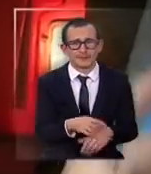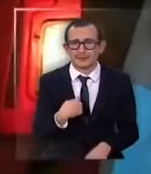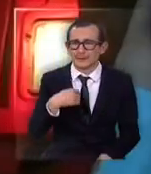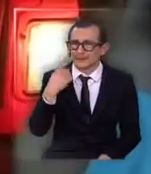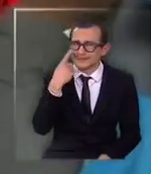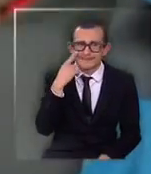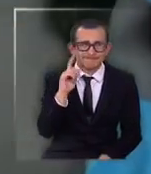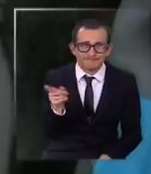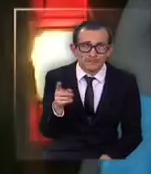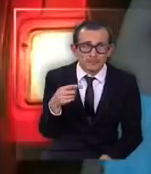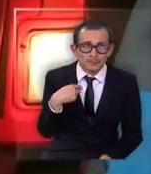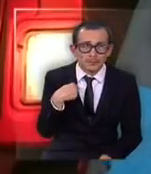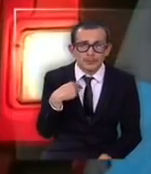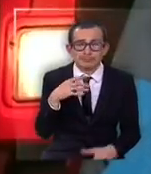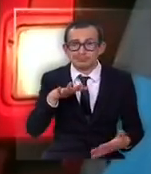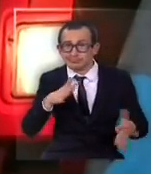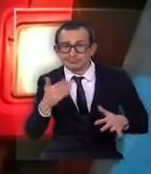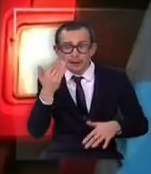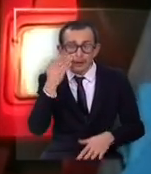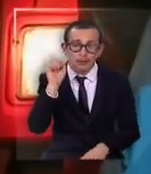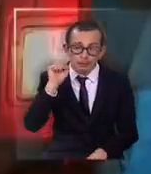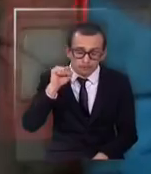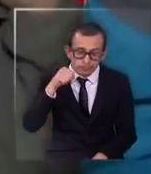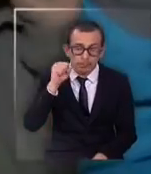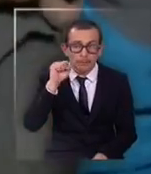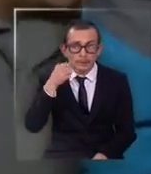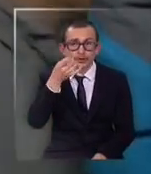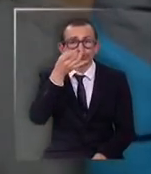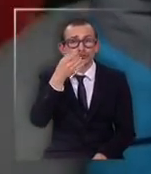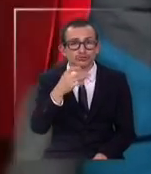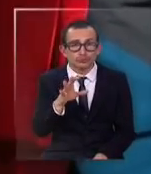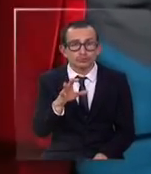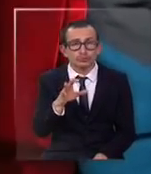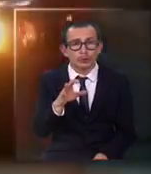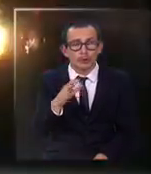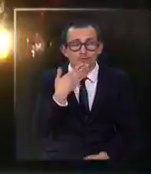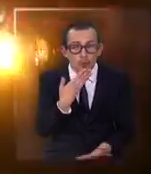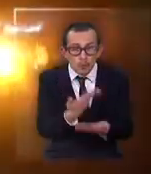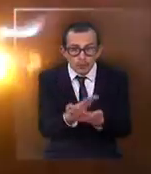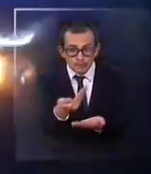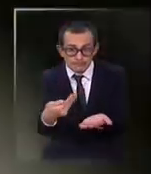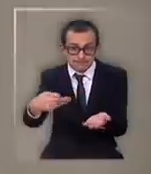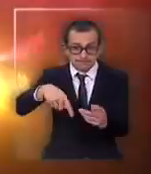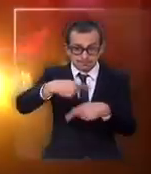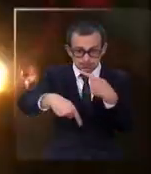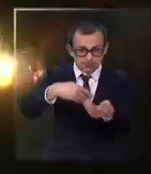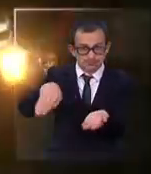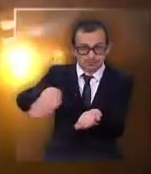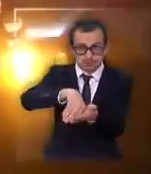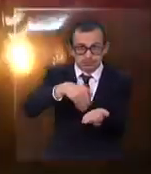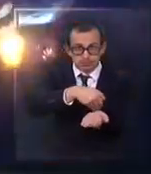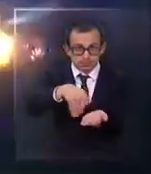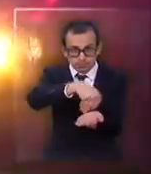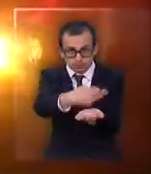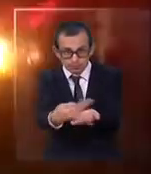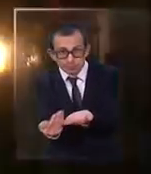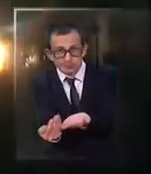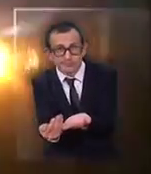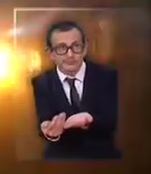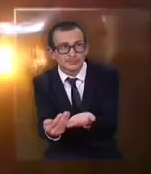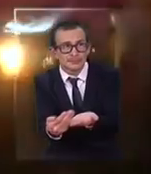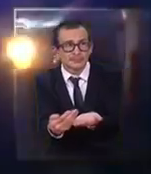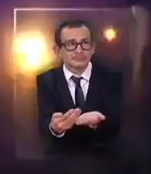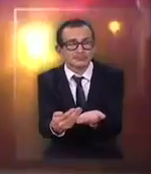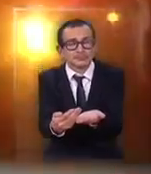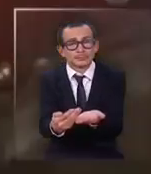Desconozco en realidad porque veníamos medio dormidos. Solamente me di cuenta cuando el bus ya iba